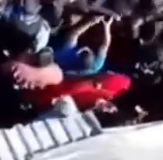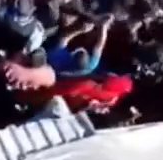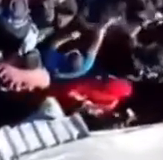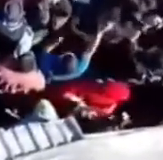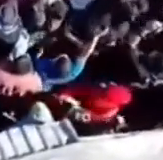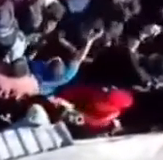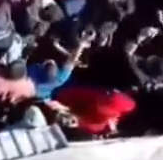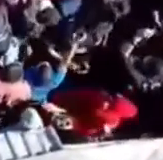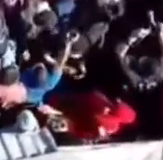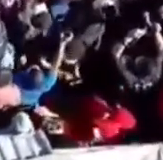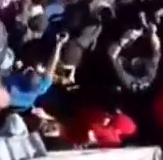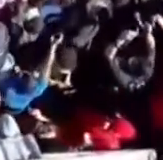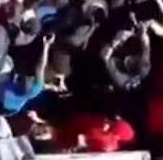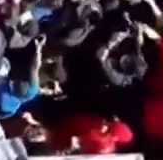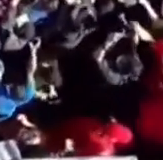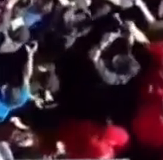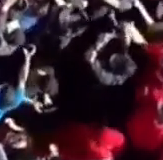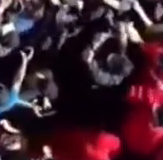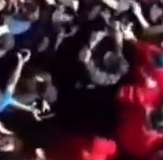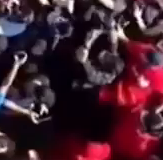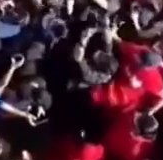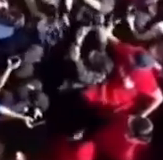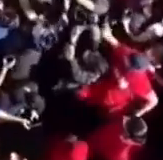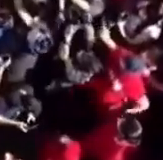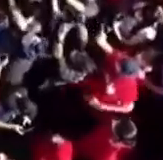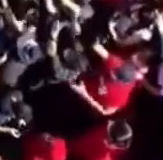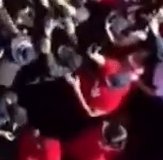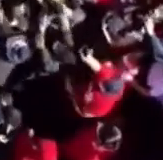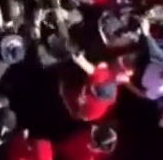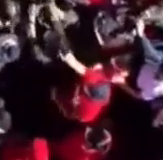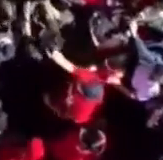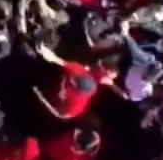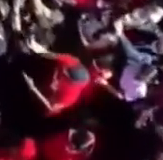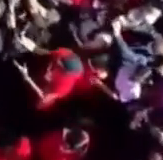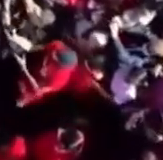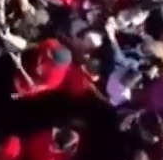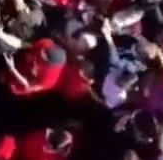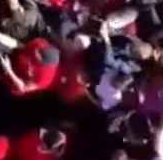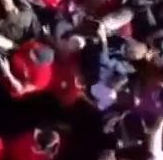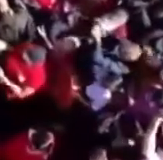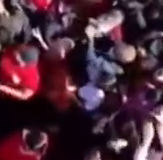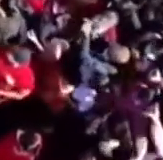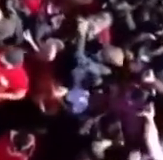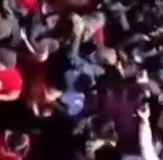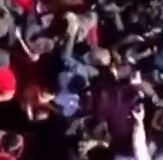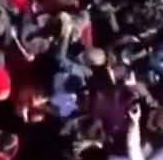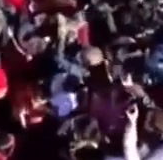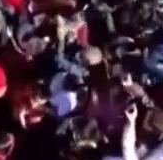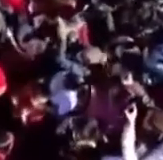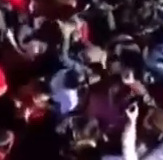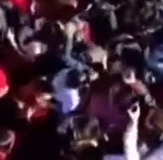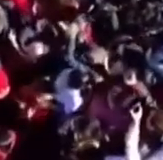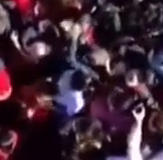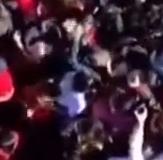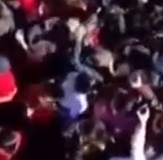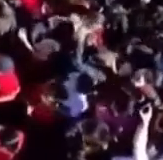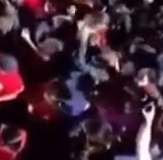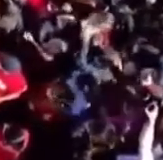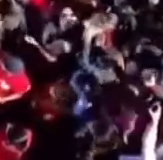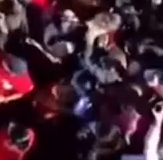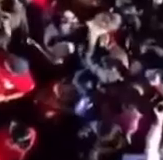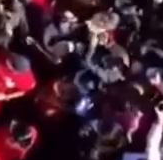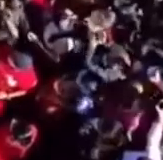más alta magistratura de la nación centroamericana. La presidenta juró ante la jueza Carla Rivera en